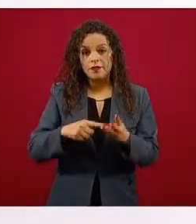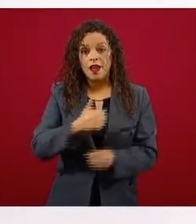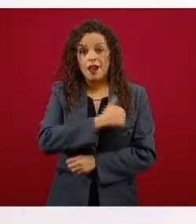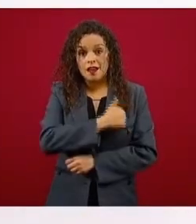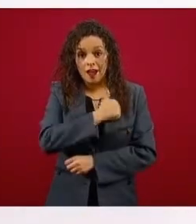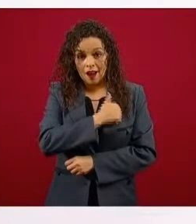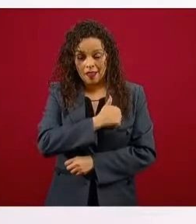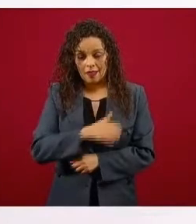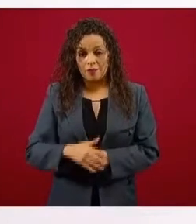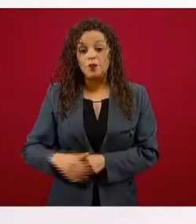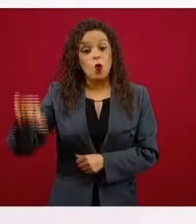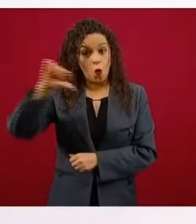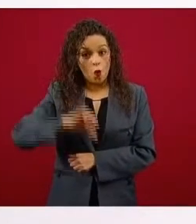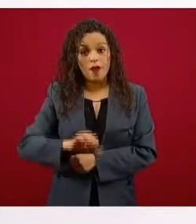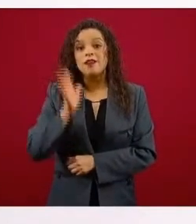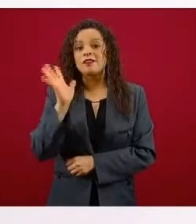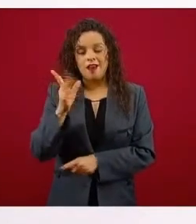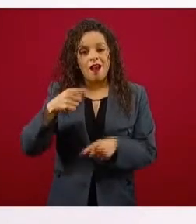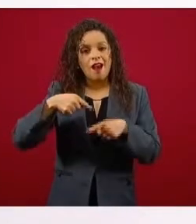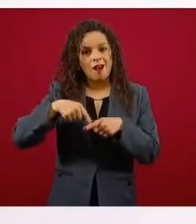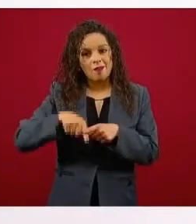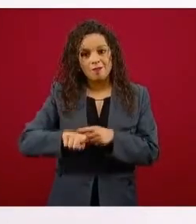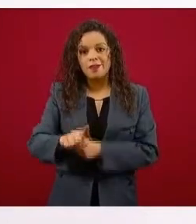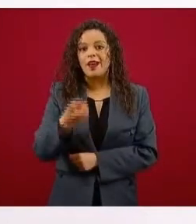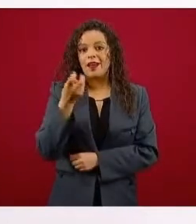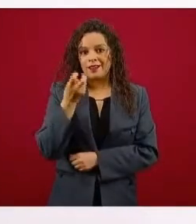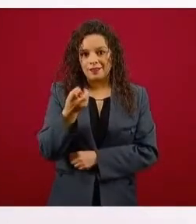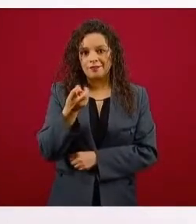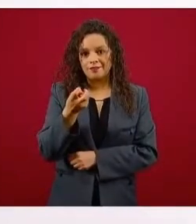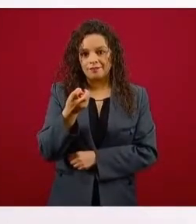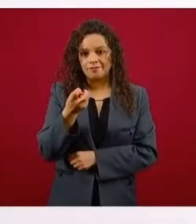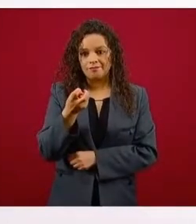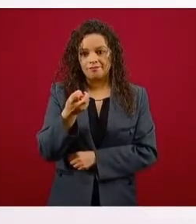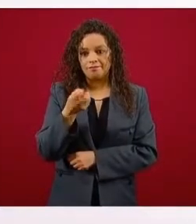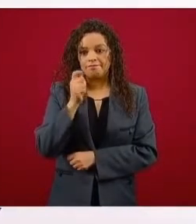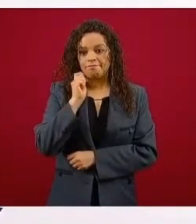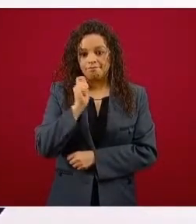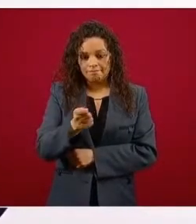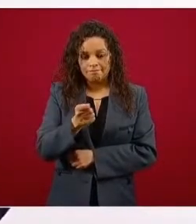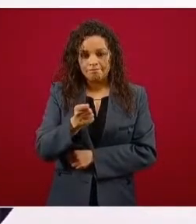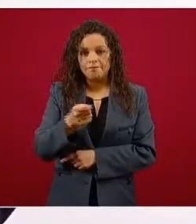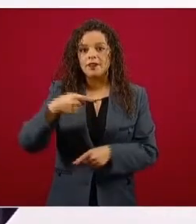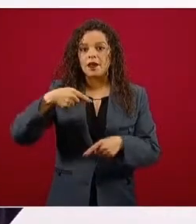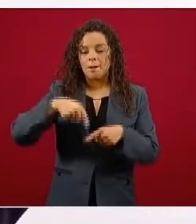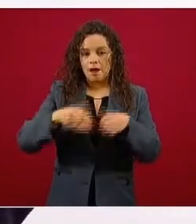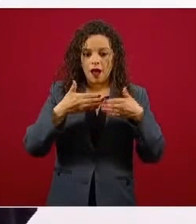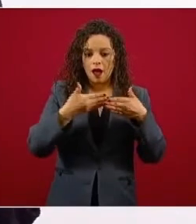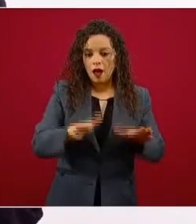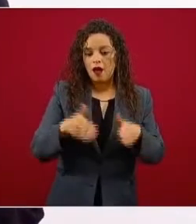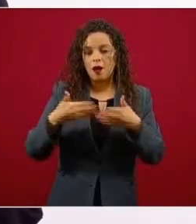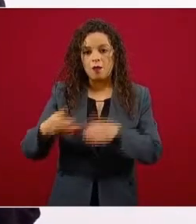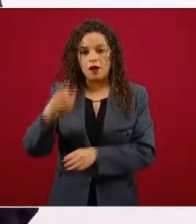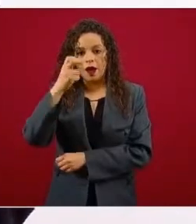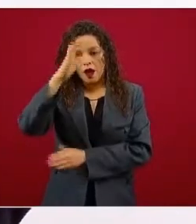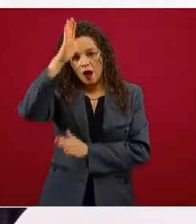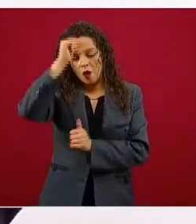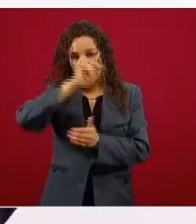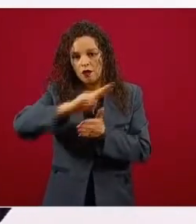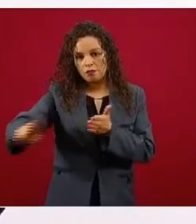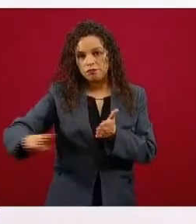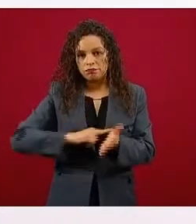ya inició la aplicación del